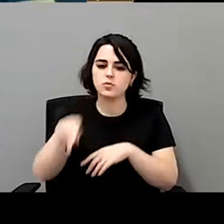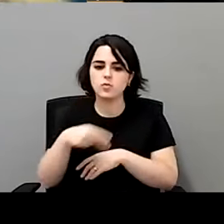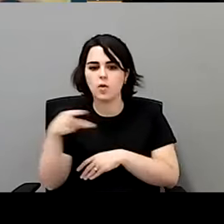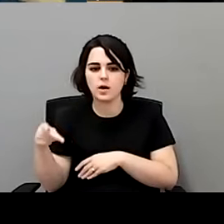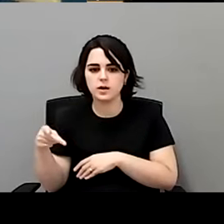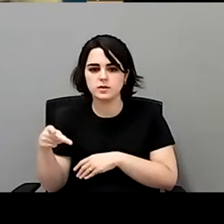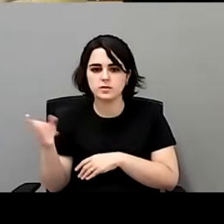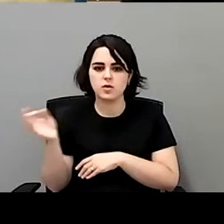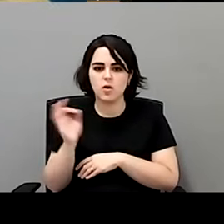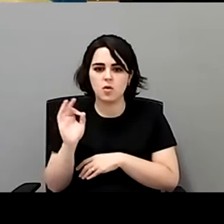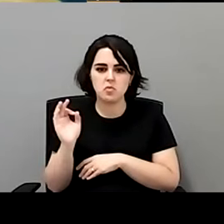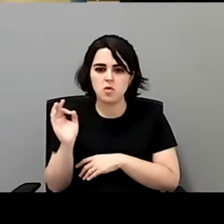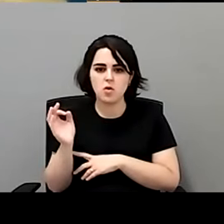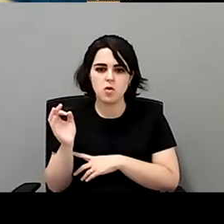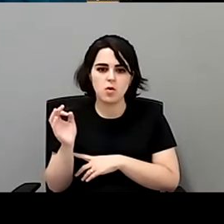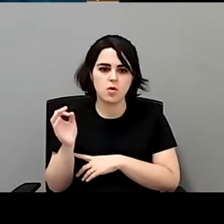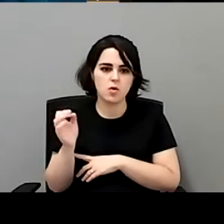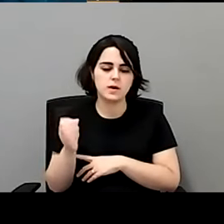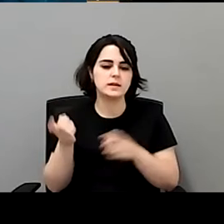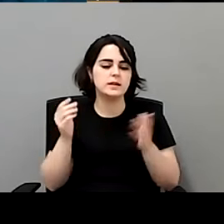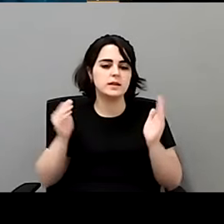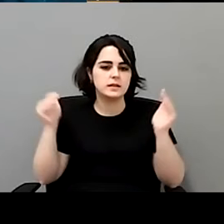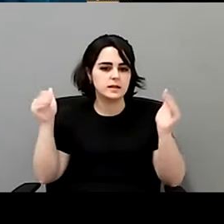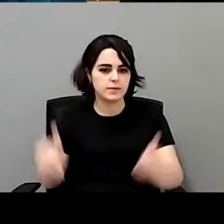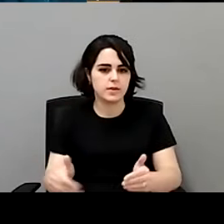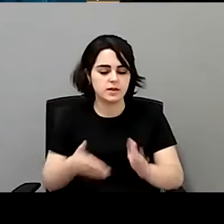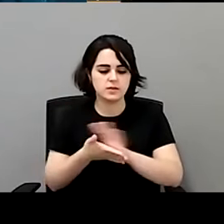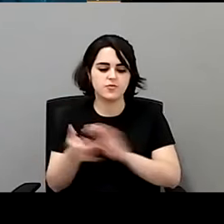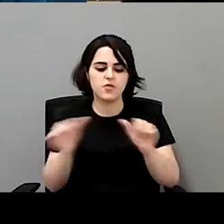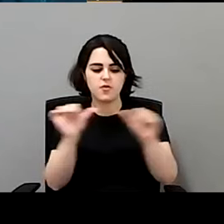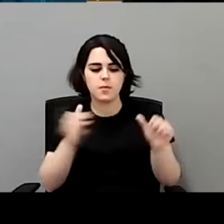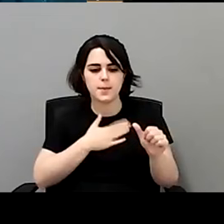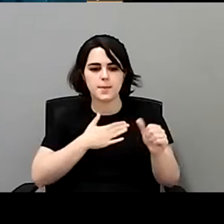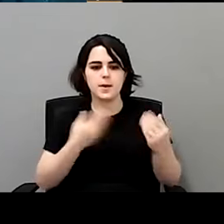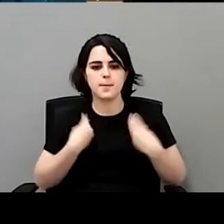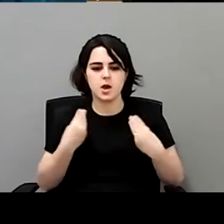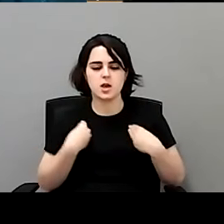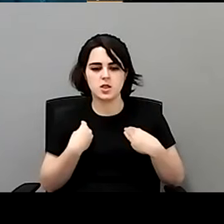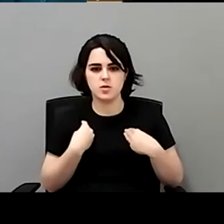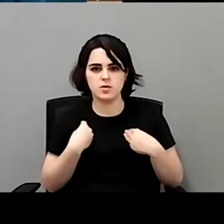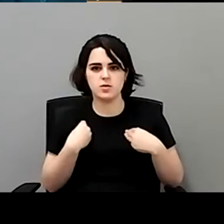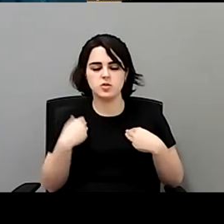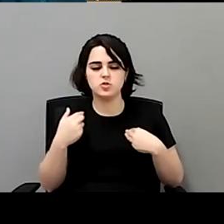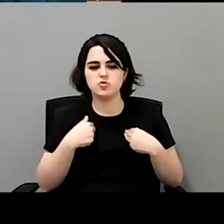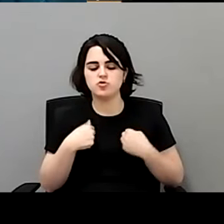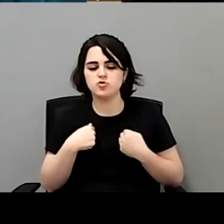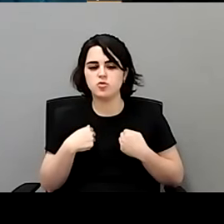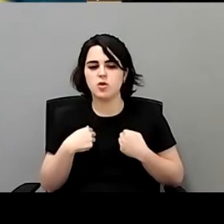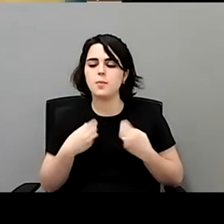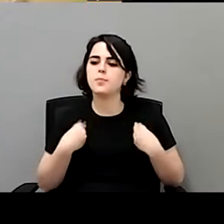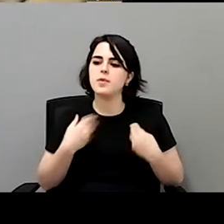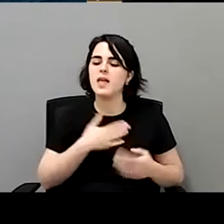intervención profesional. Es mi estilo de vida. Es como yo quiero